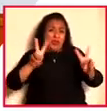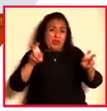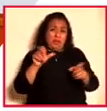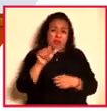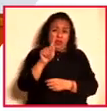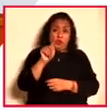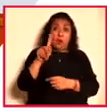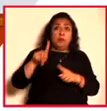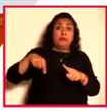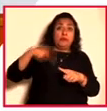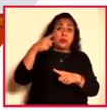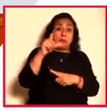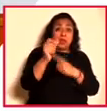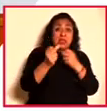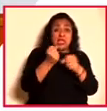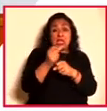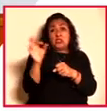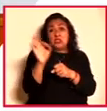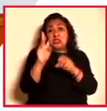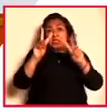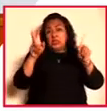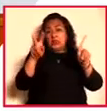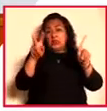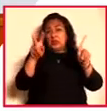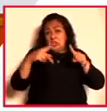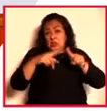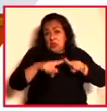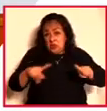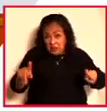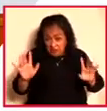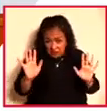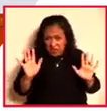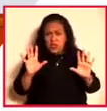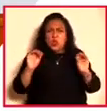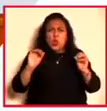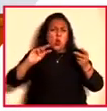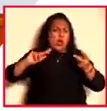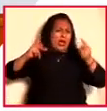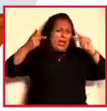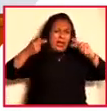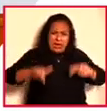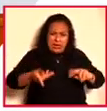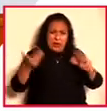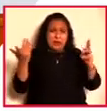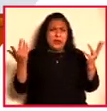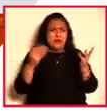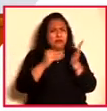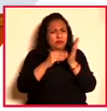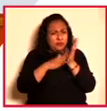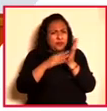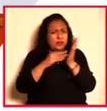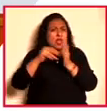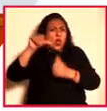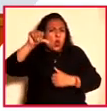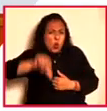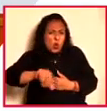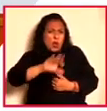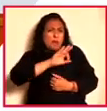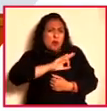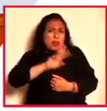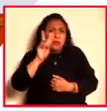20 años puede ser visto desde otra perspectiva. O todo lo contrario, un registro que hoy lo podamos ver